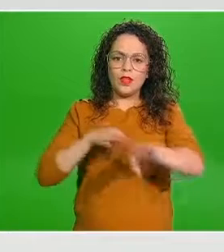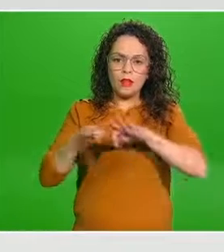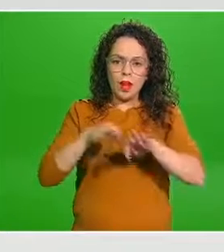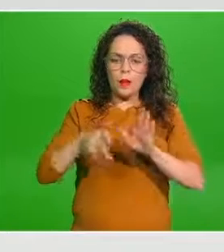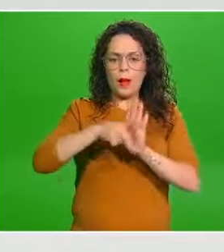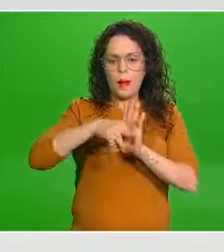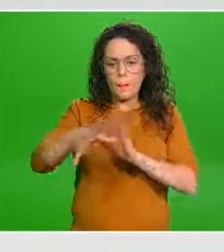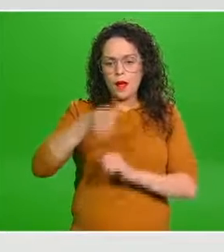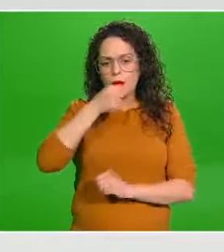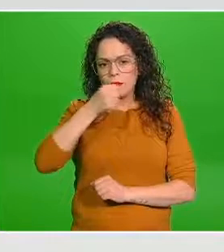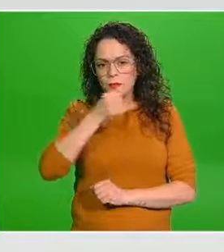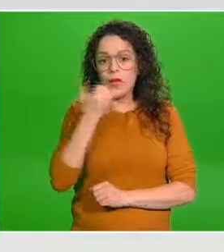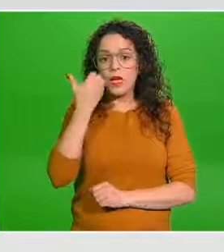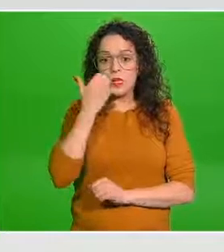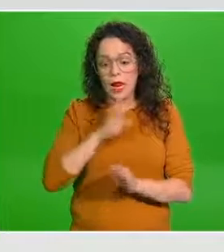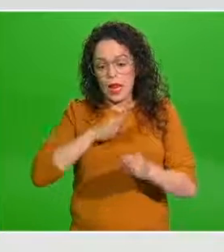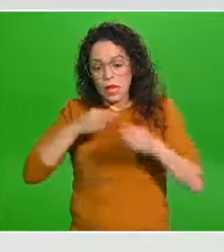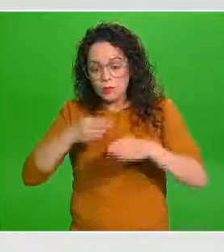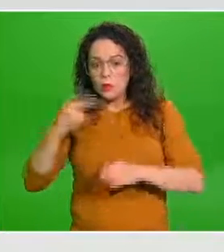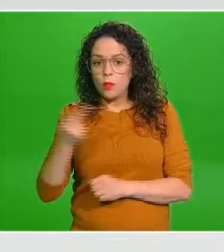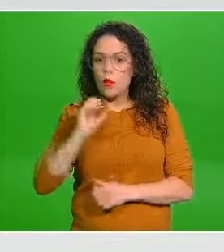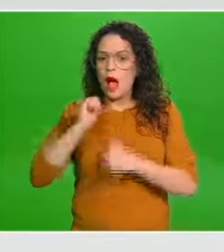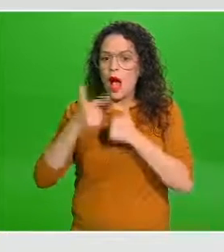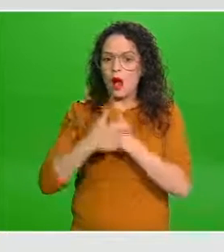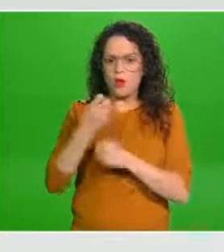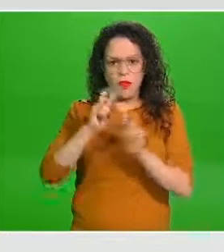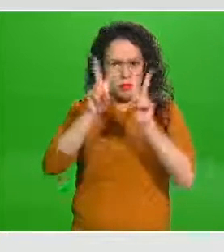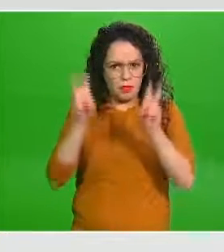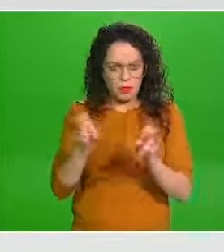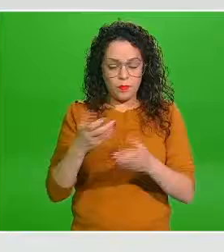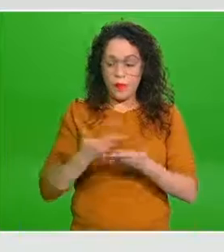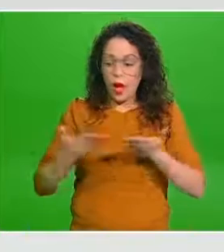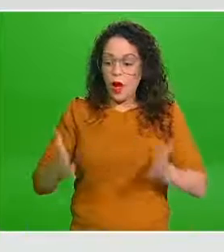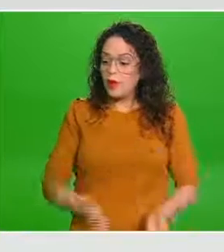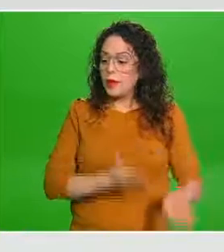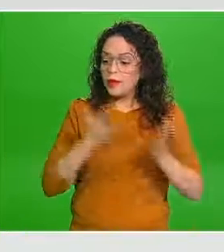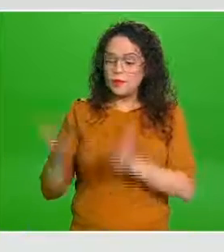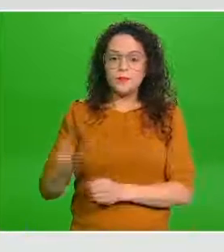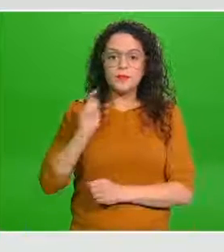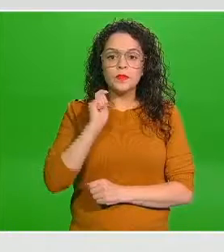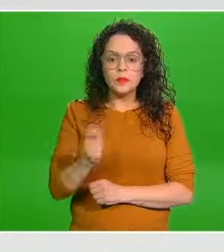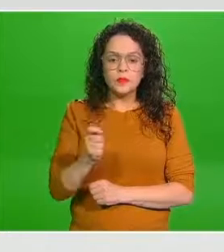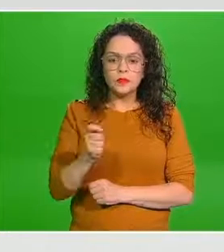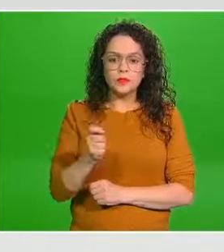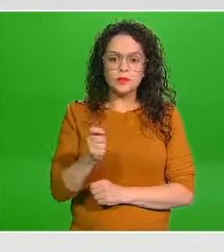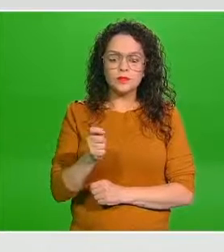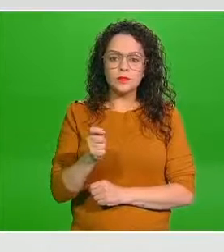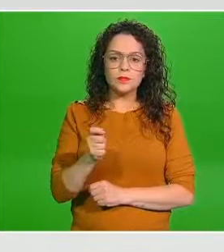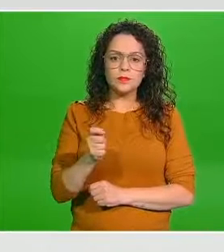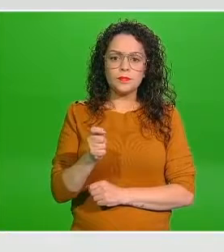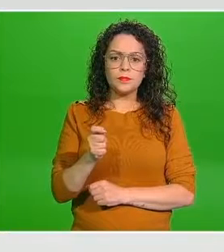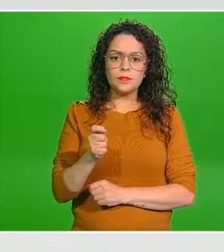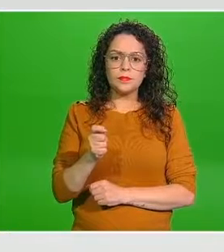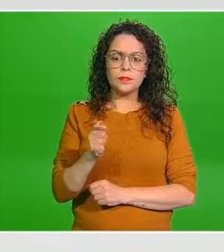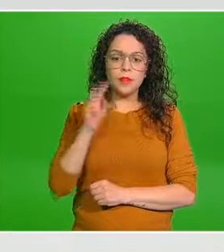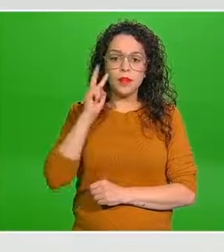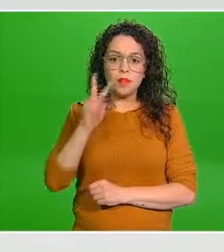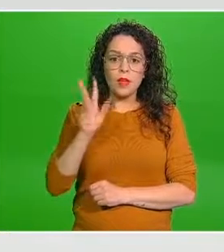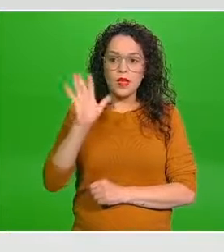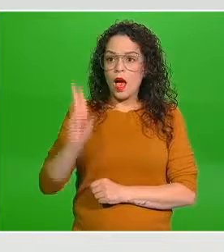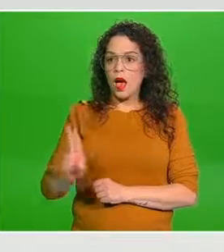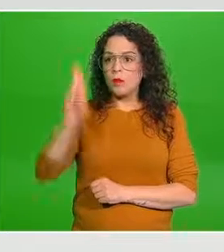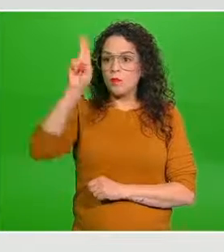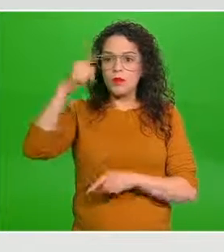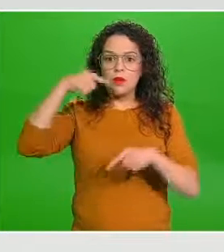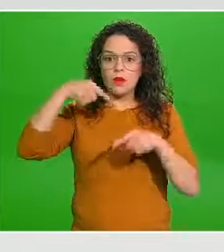preguntas específicas en relación a este tema. Y precisamente vamos a pasar entonces ya a este componente. Vemos la manita levantada